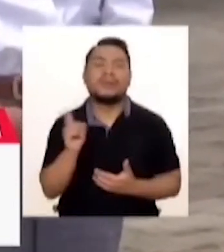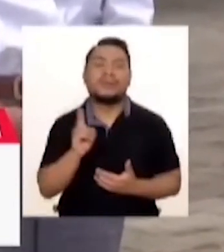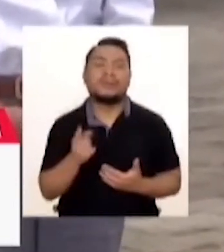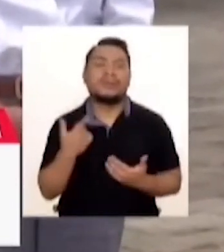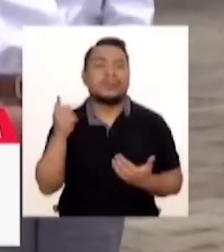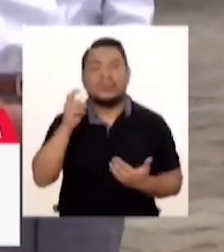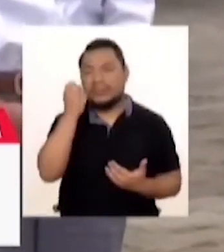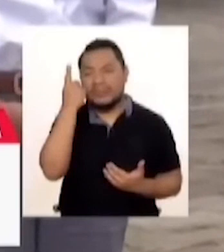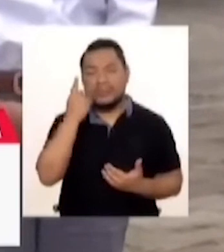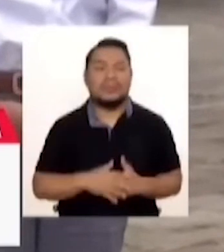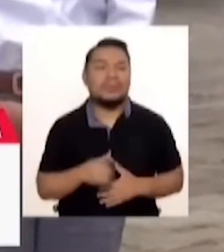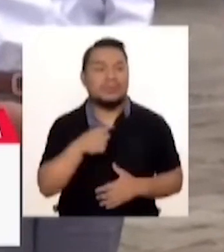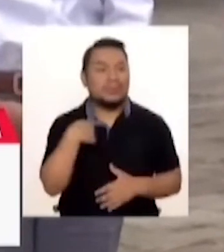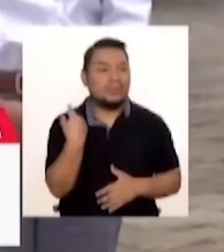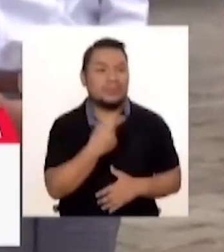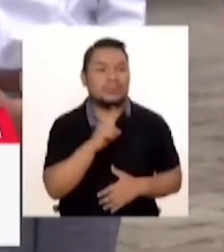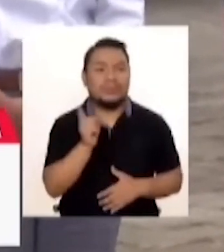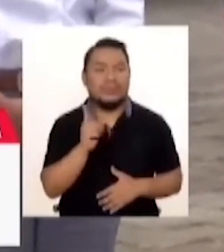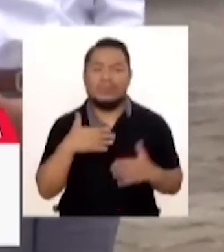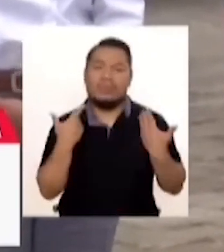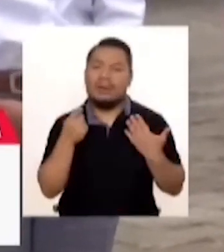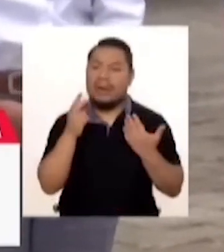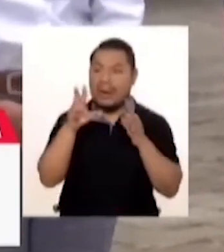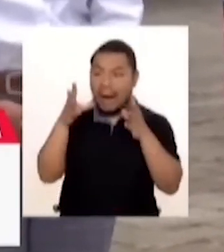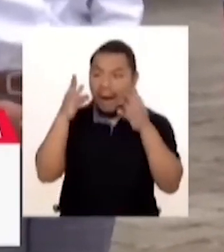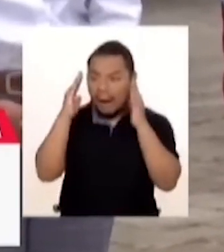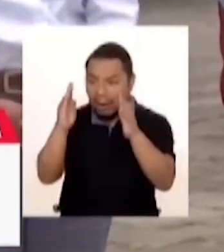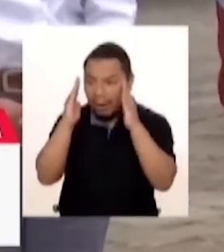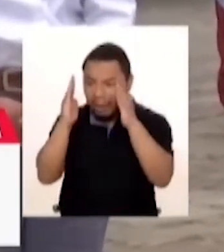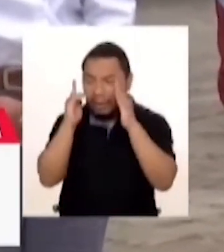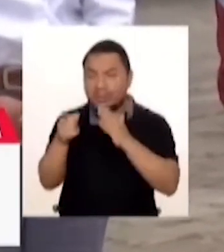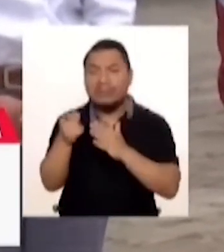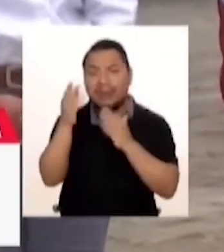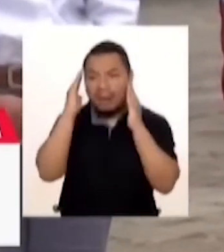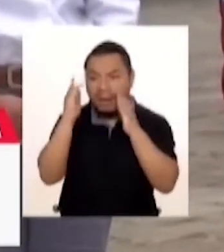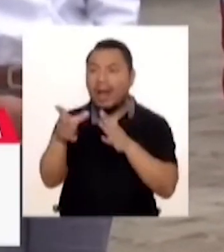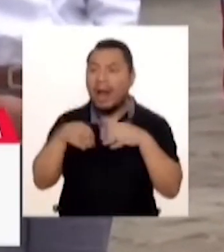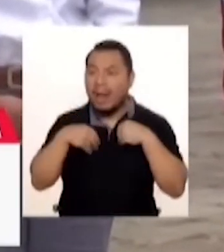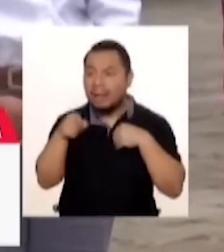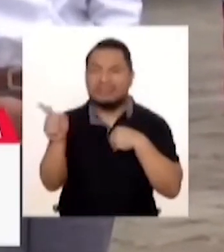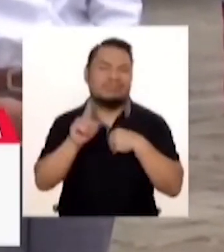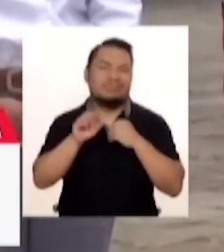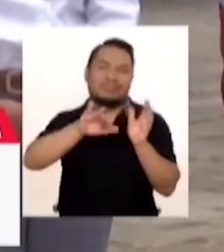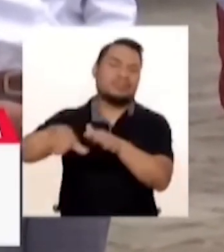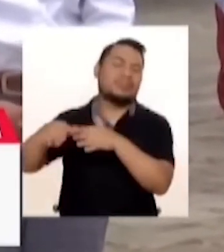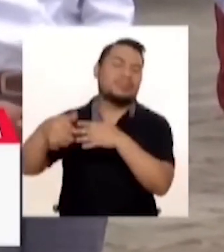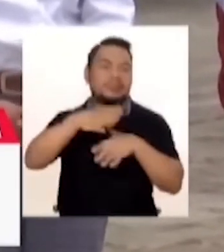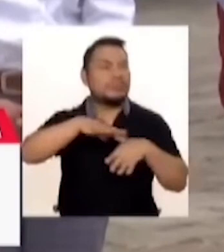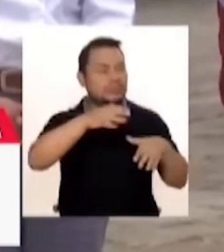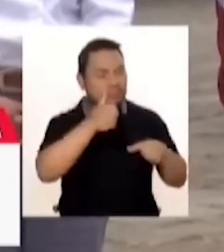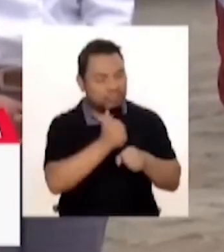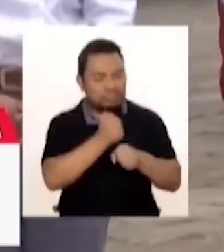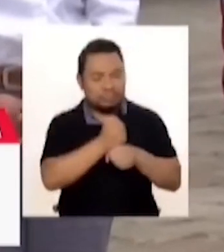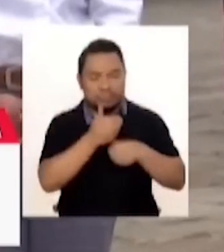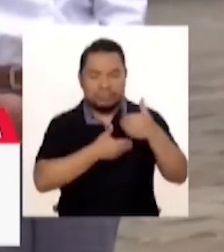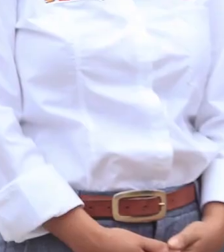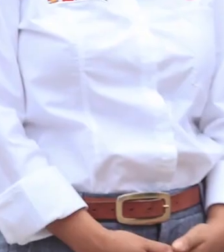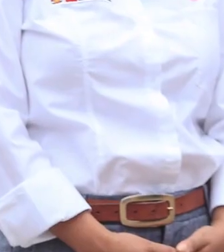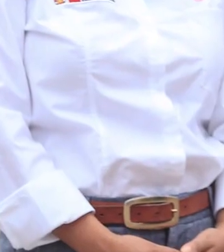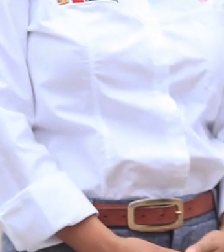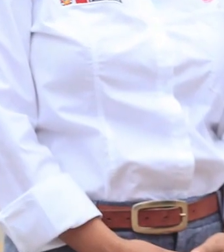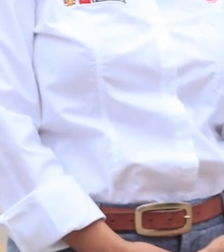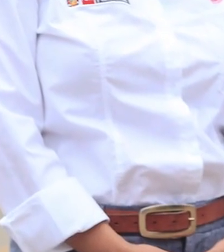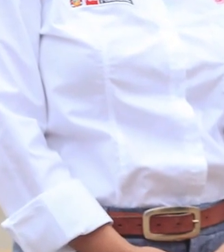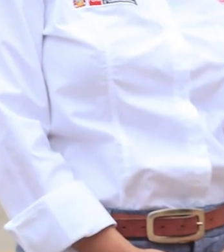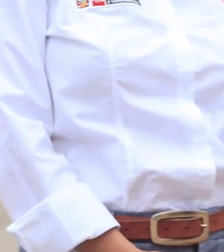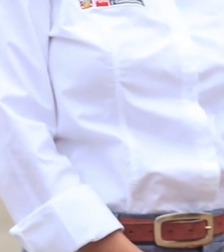les entiende. Y nosotros no nos vamos a detener en ese no entendimiento de parte de ellos, nosotros seguiremos haciendo gestión.